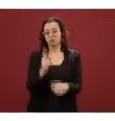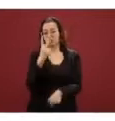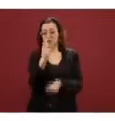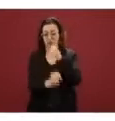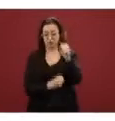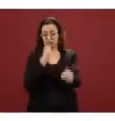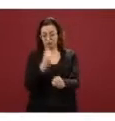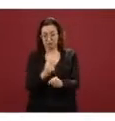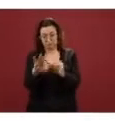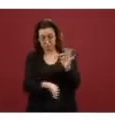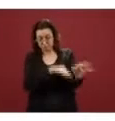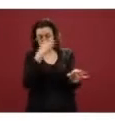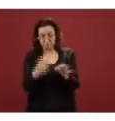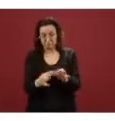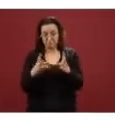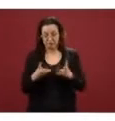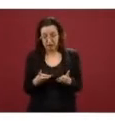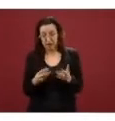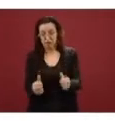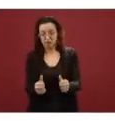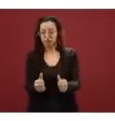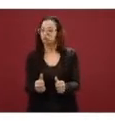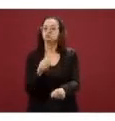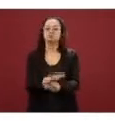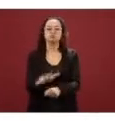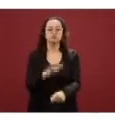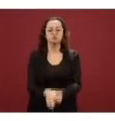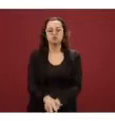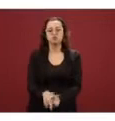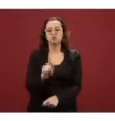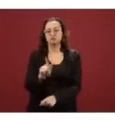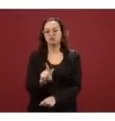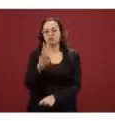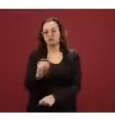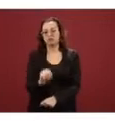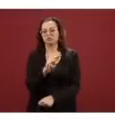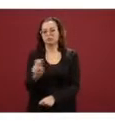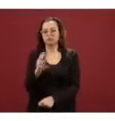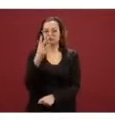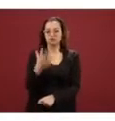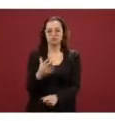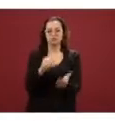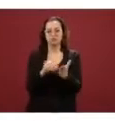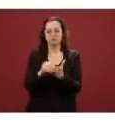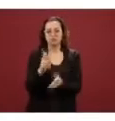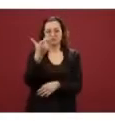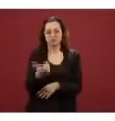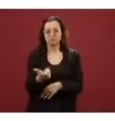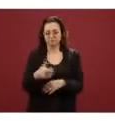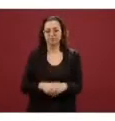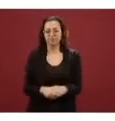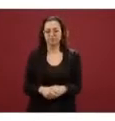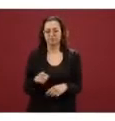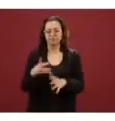manera funcional y operacional con este presupuesto. También de este presupuesto tenemos una cartera de